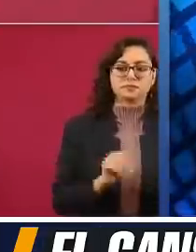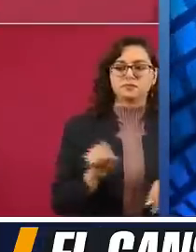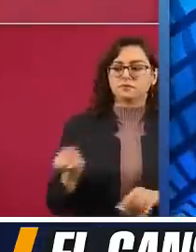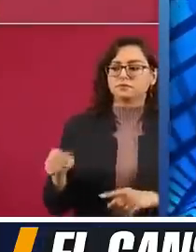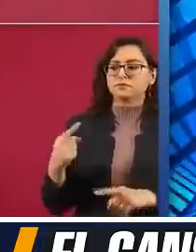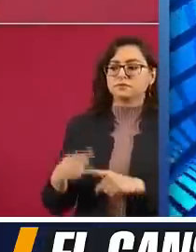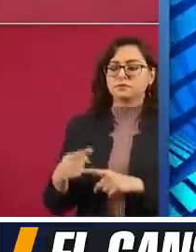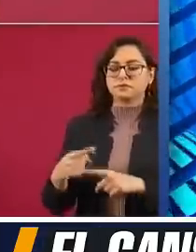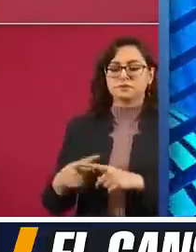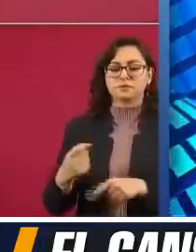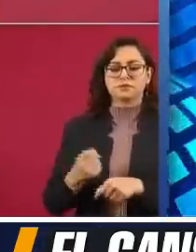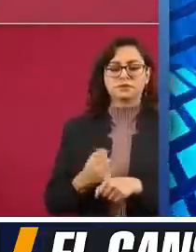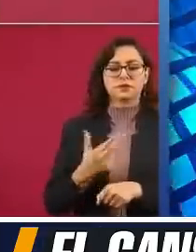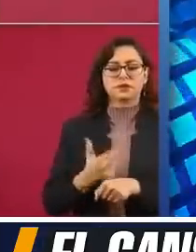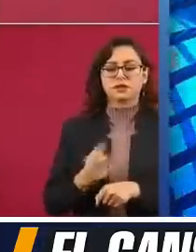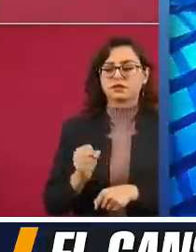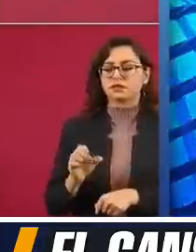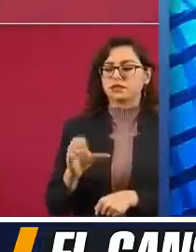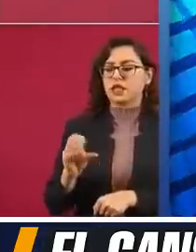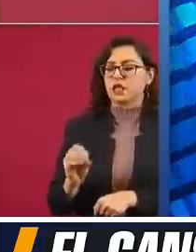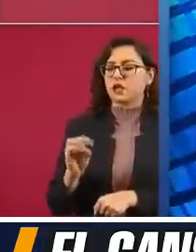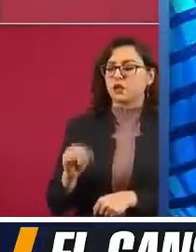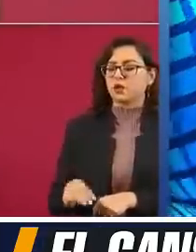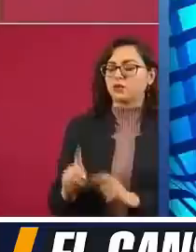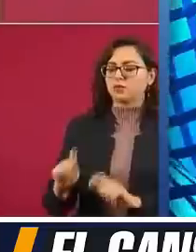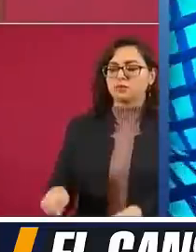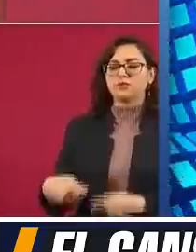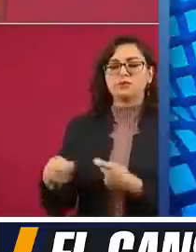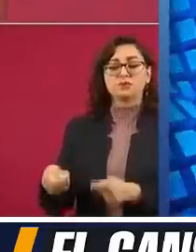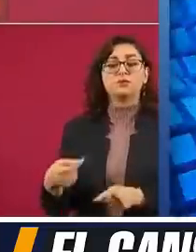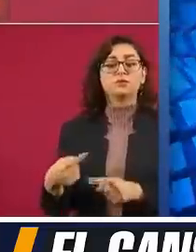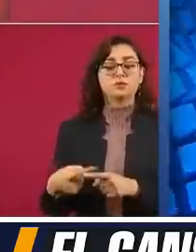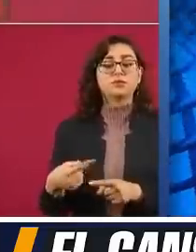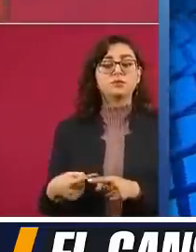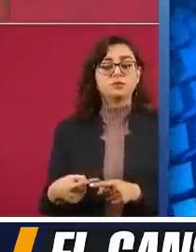en la Secretaría de Economía